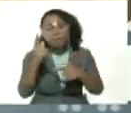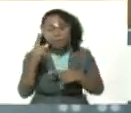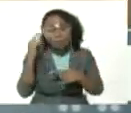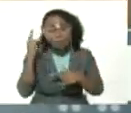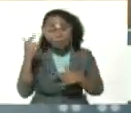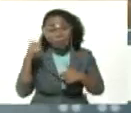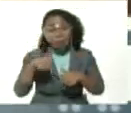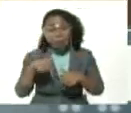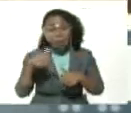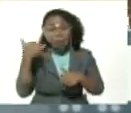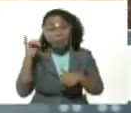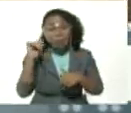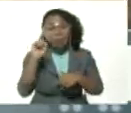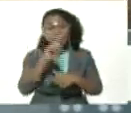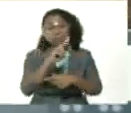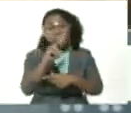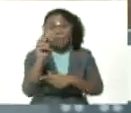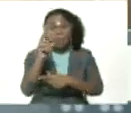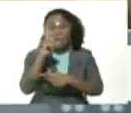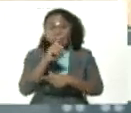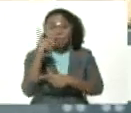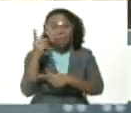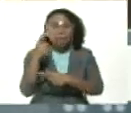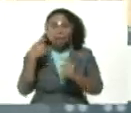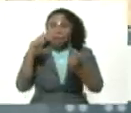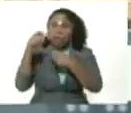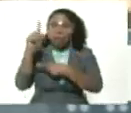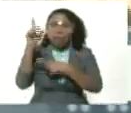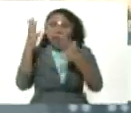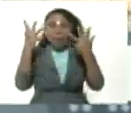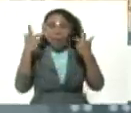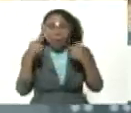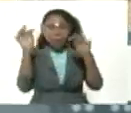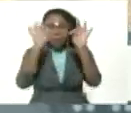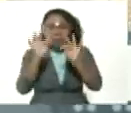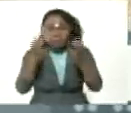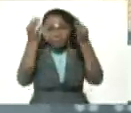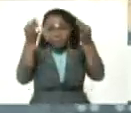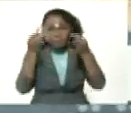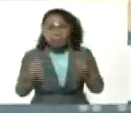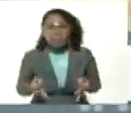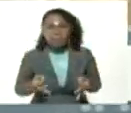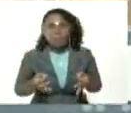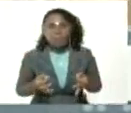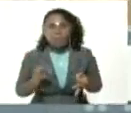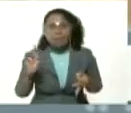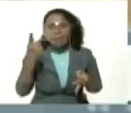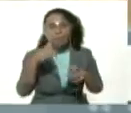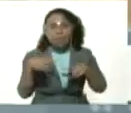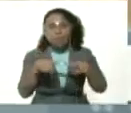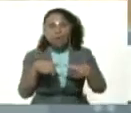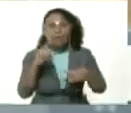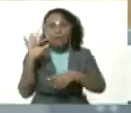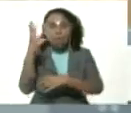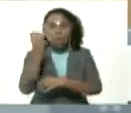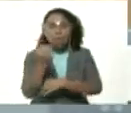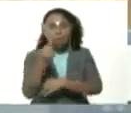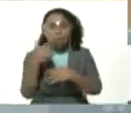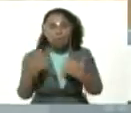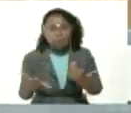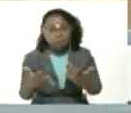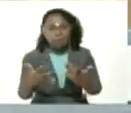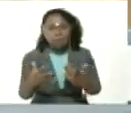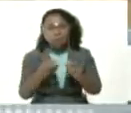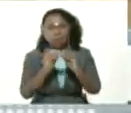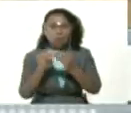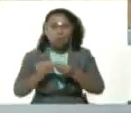nosotros teníamos 120 años sin exportar un animal de manera formal. En segundo lugar, se logró la